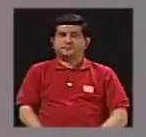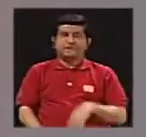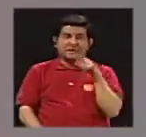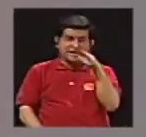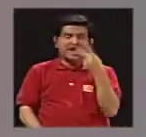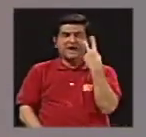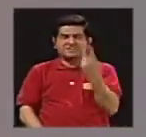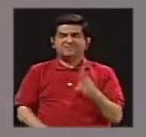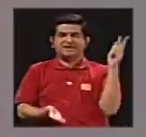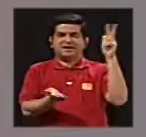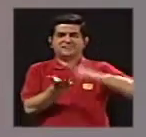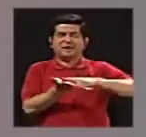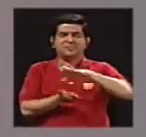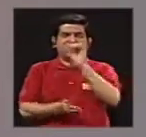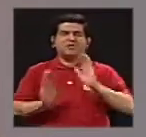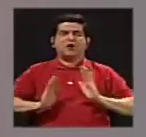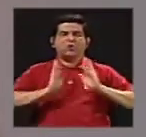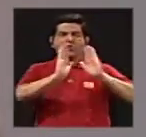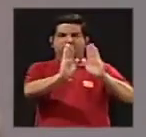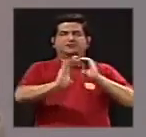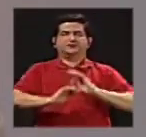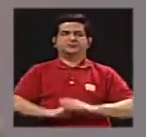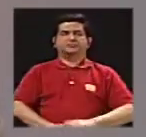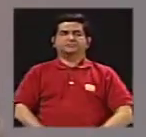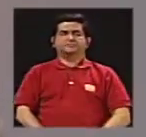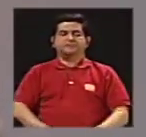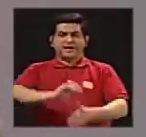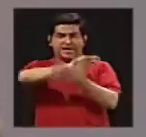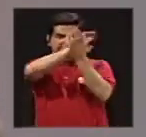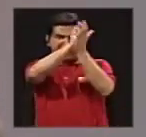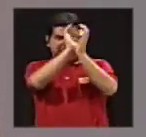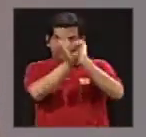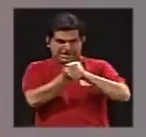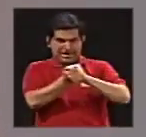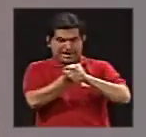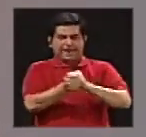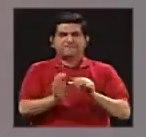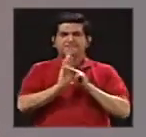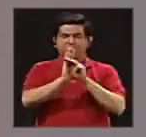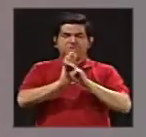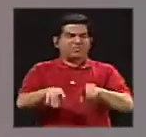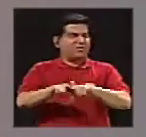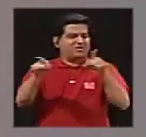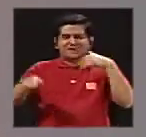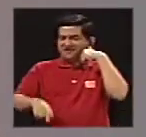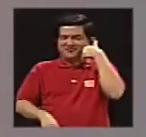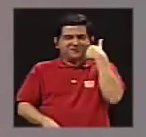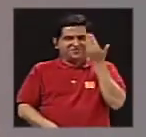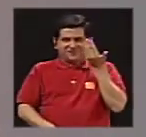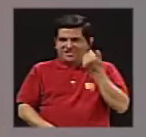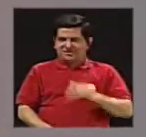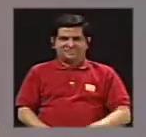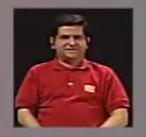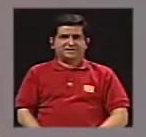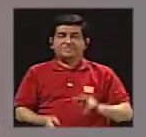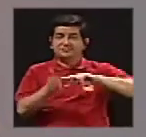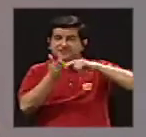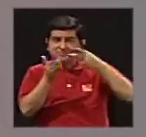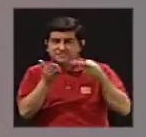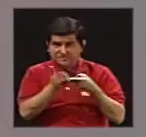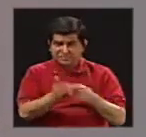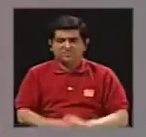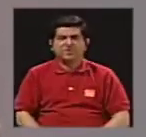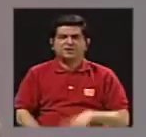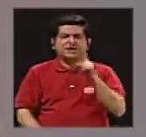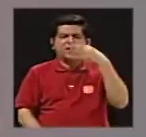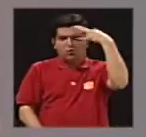se verá si se aprueba o se rechaza entonces el cambio de modelo tampoco es tan fácil o sea